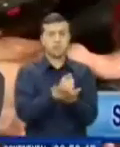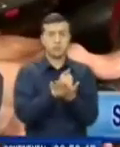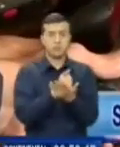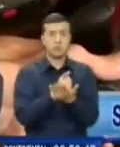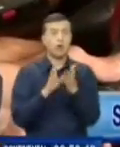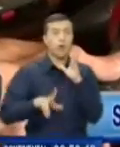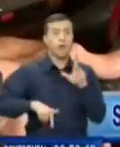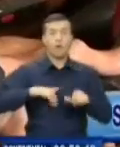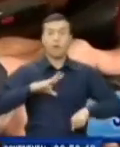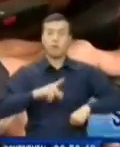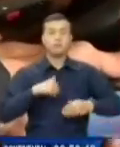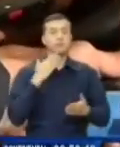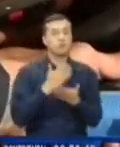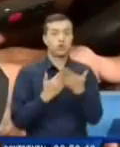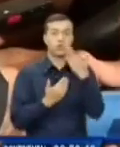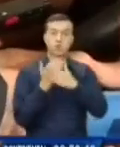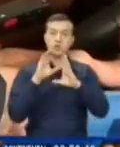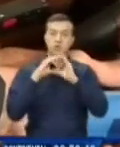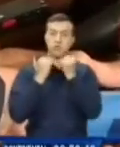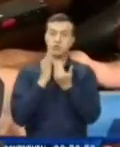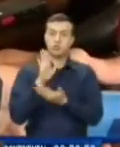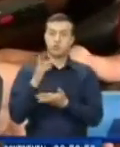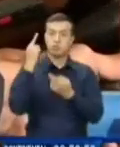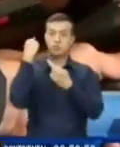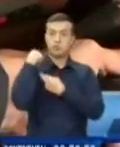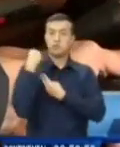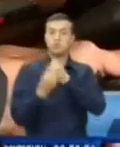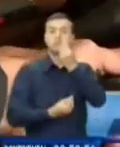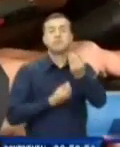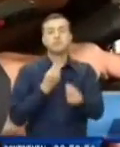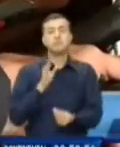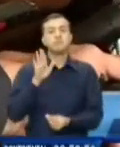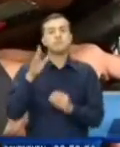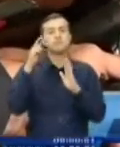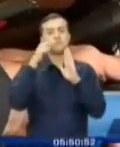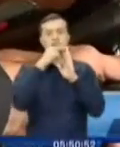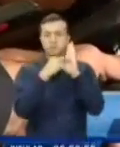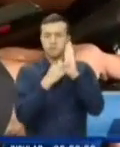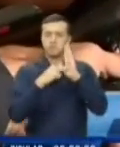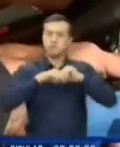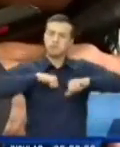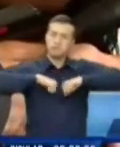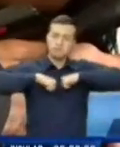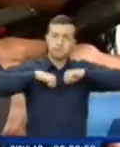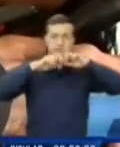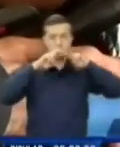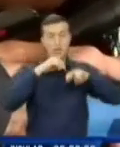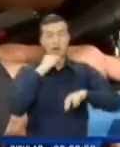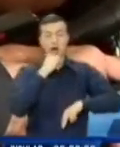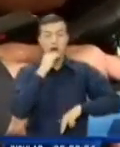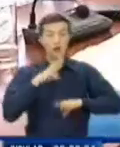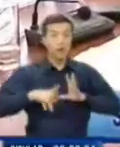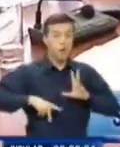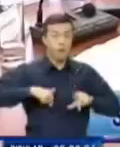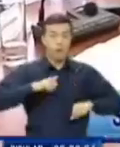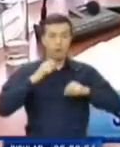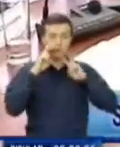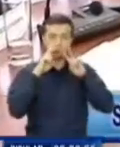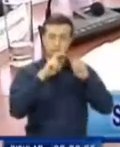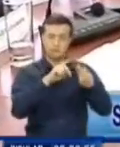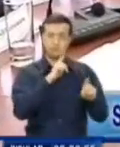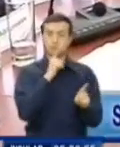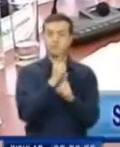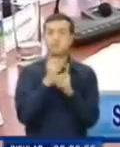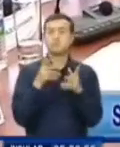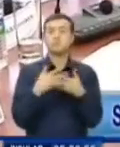Activos. Y existe una nueva comisión que sería la encargada de dar las directrices para los procesos de investigación en delitos de prevención de lavado de activos. A propósito de